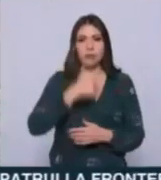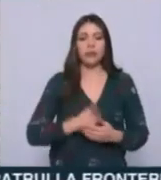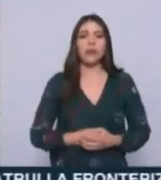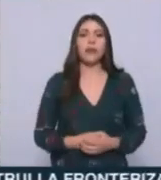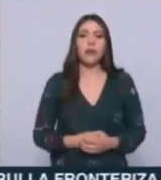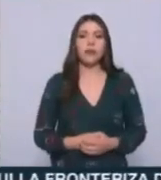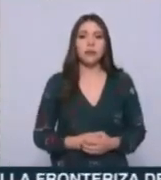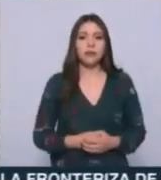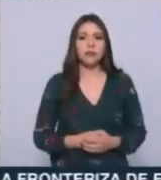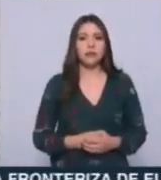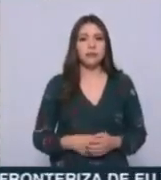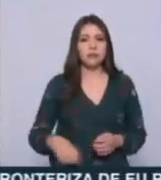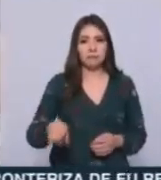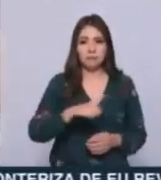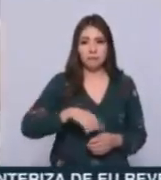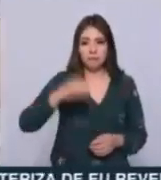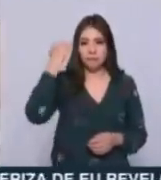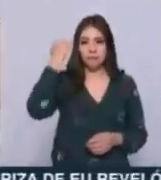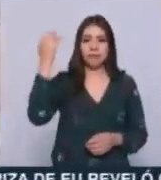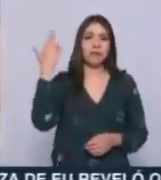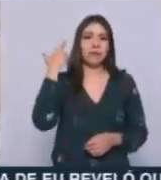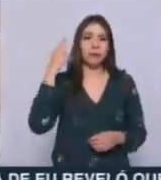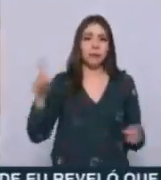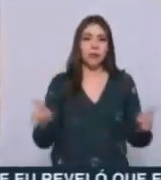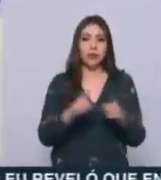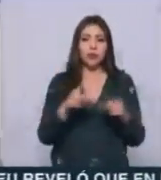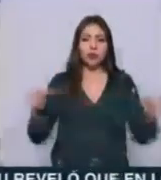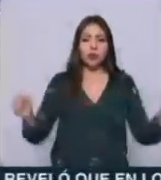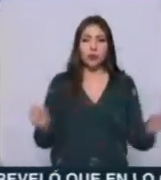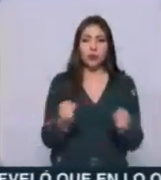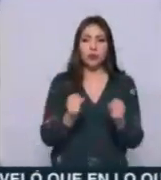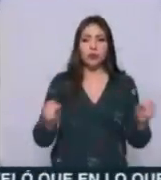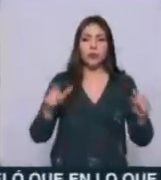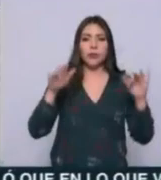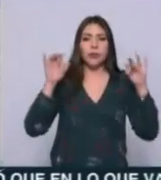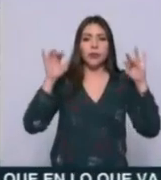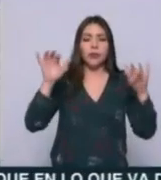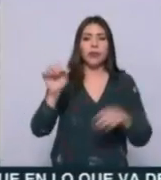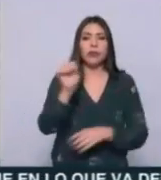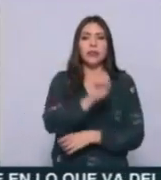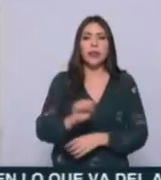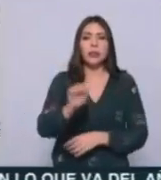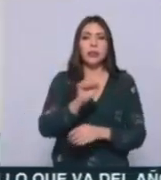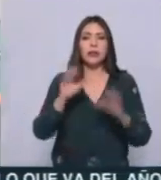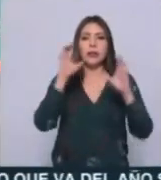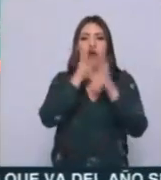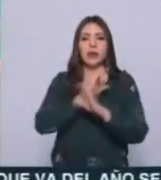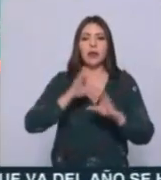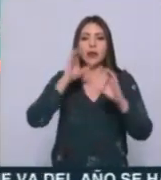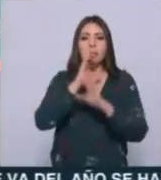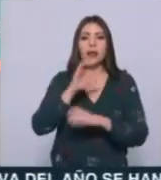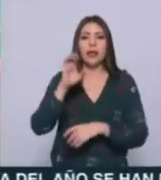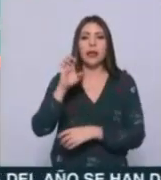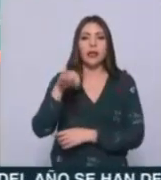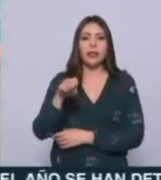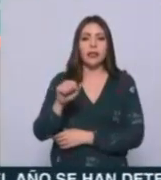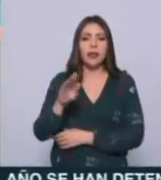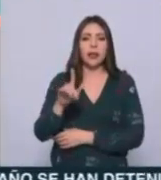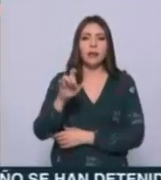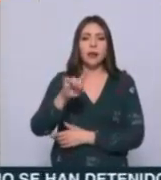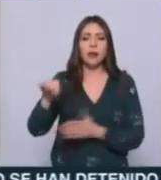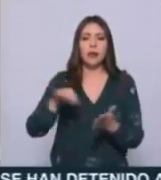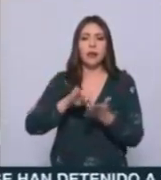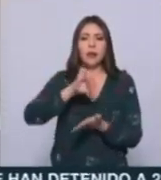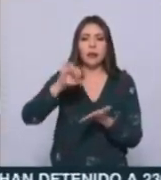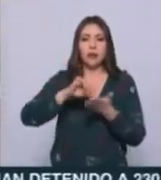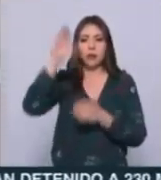¿Se imagina escuchar la música de los Beatles con acordeones? Pues asista este sábado al concierto del ensamble Acordeonarte en el Centro